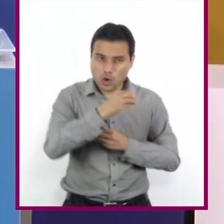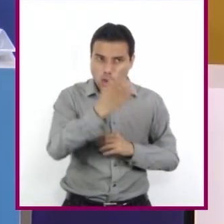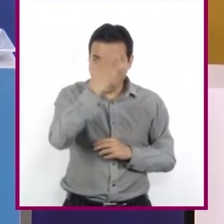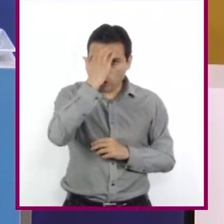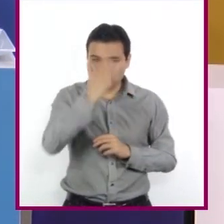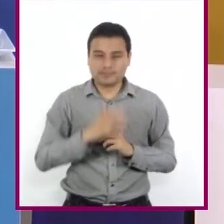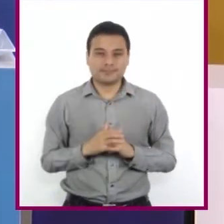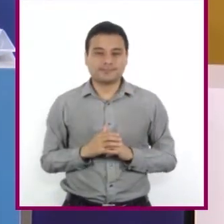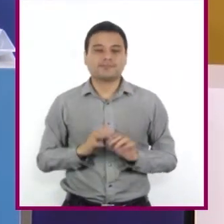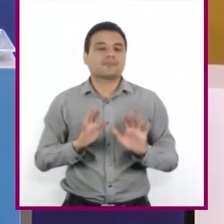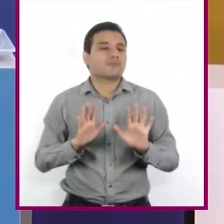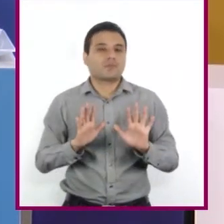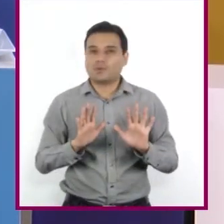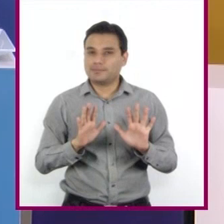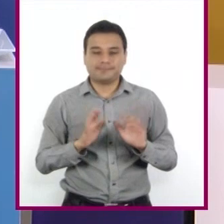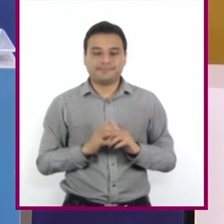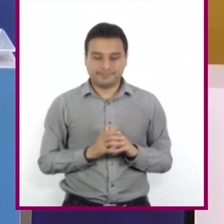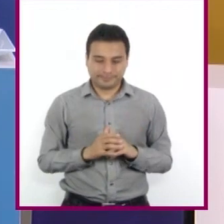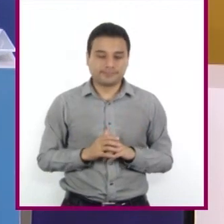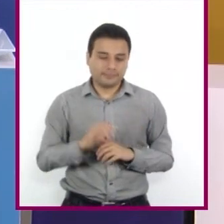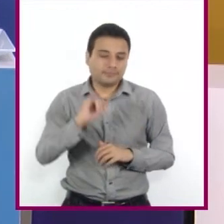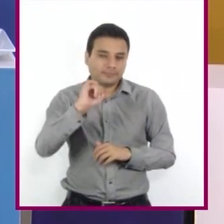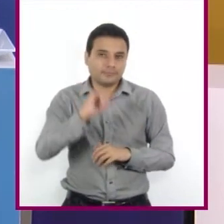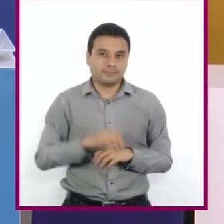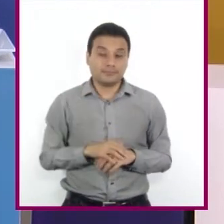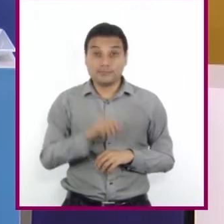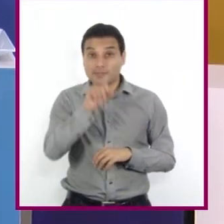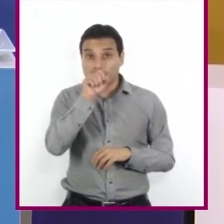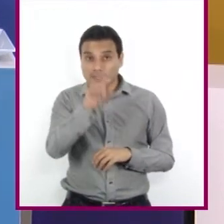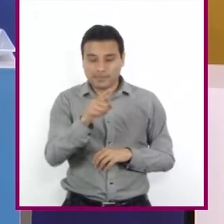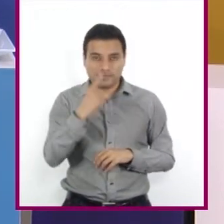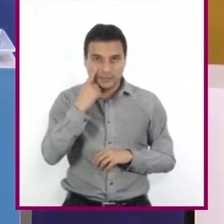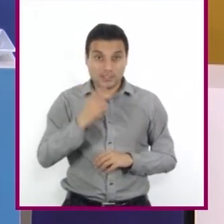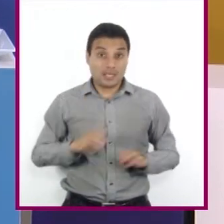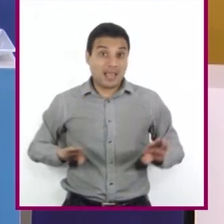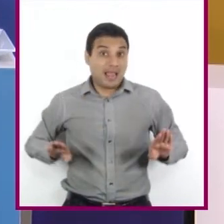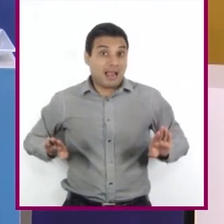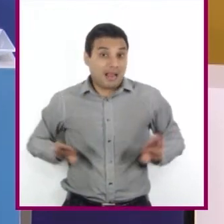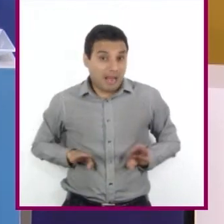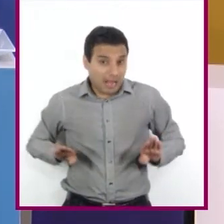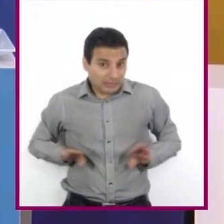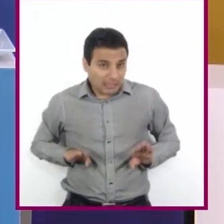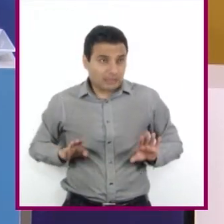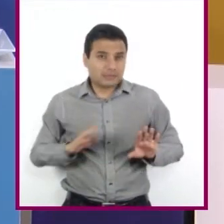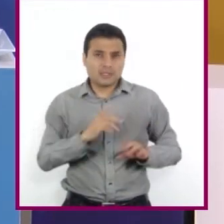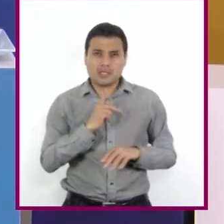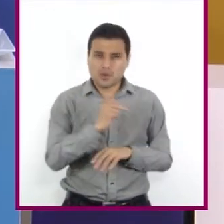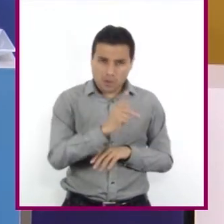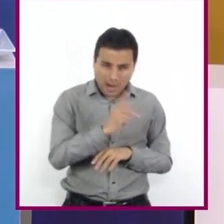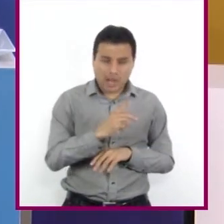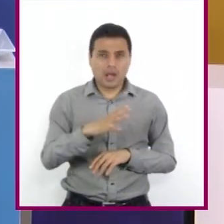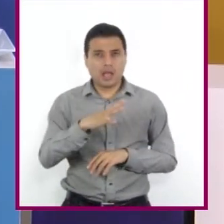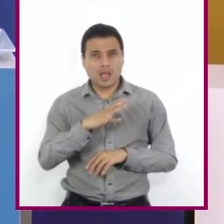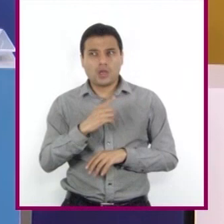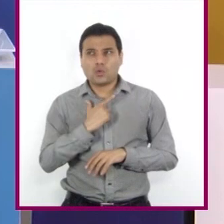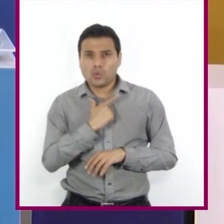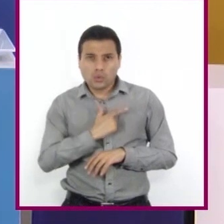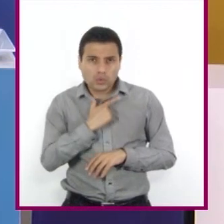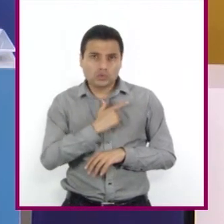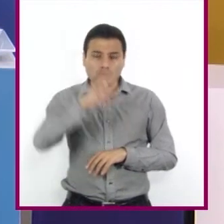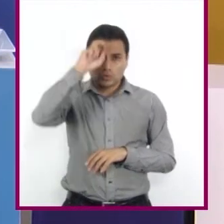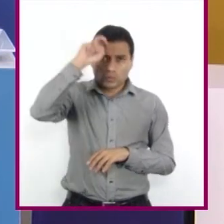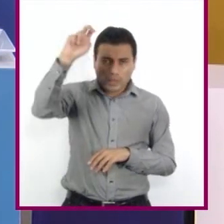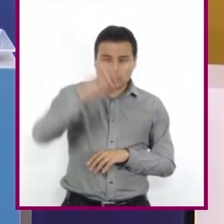te pareces físicamente. Es decir, tenemos actitudes similares, gustos, intereses, sueños,